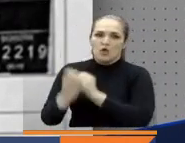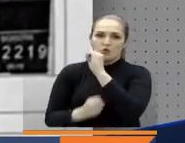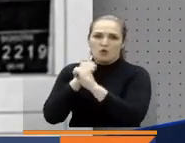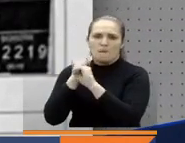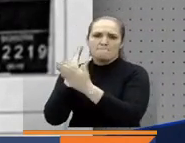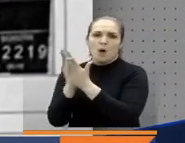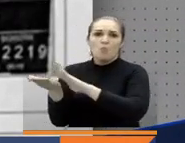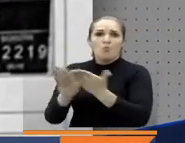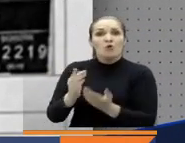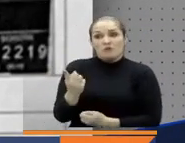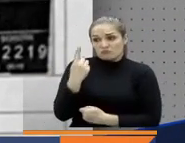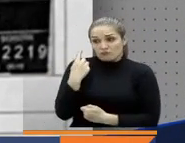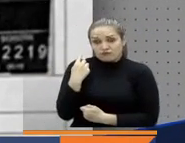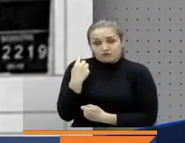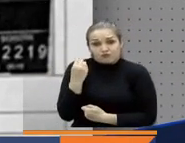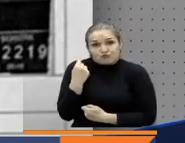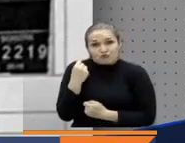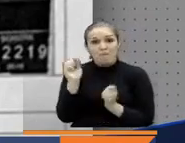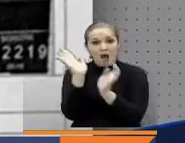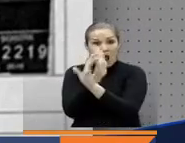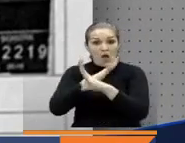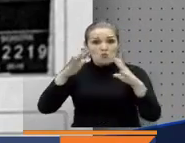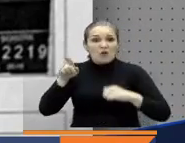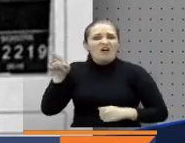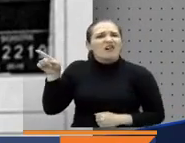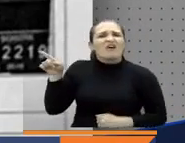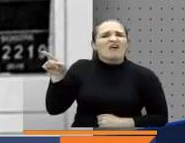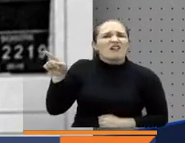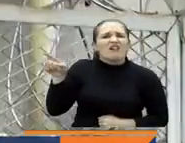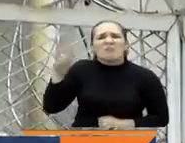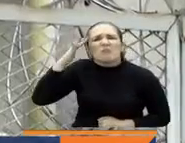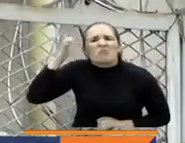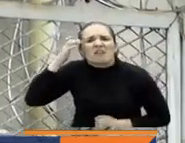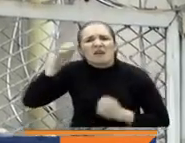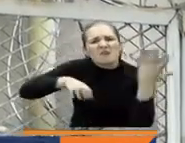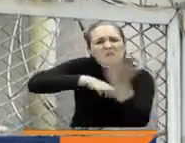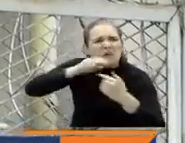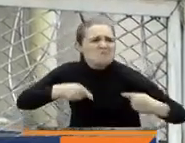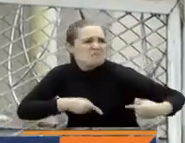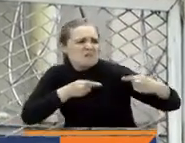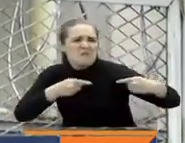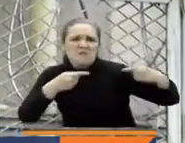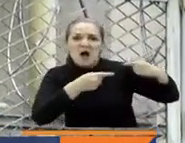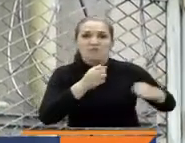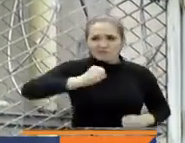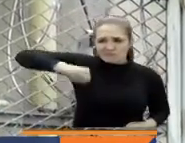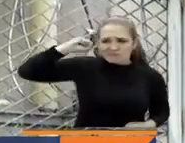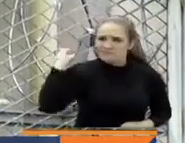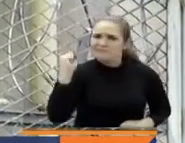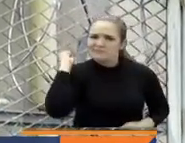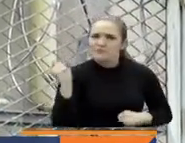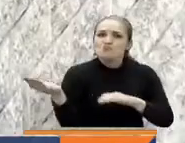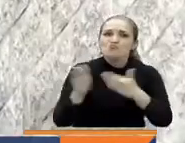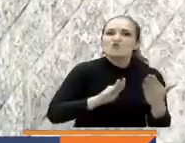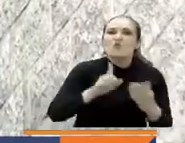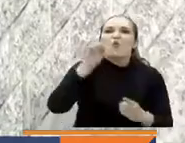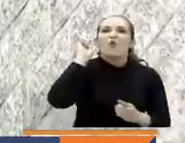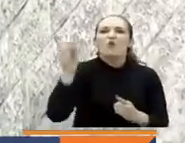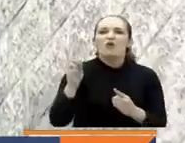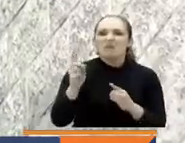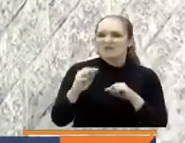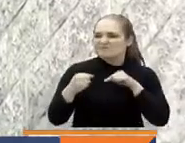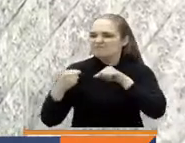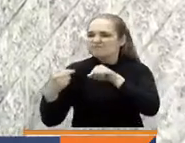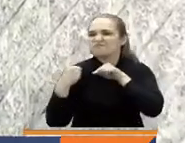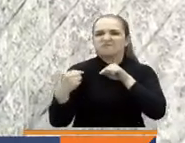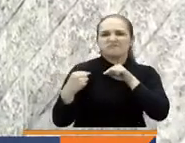ocurrieron en la madrugada de hoy, donde al parecer el motivo de la riña y agresión con arma blanca fue por problemas de convivencia.